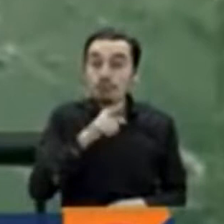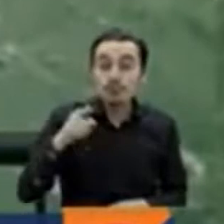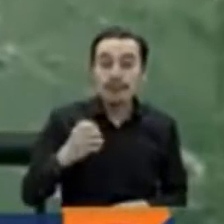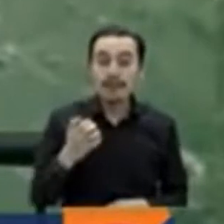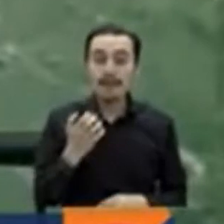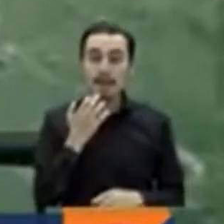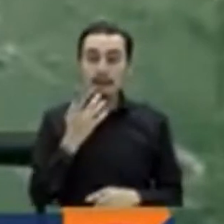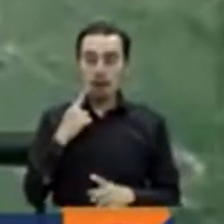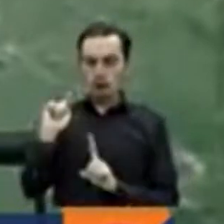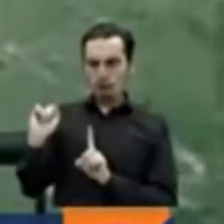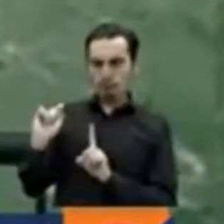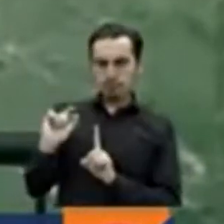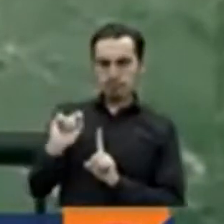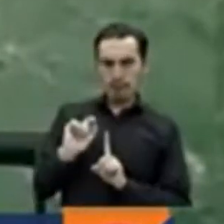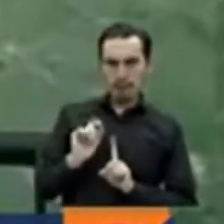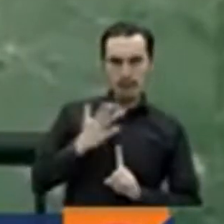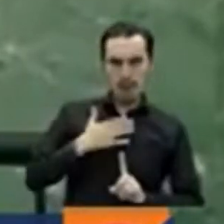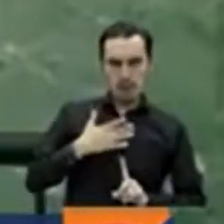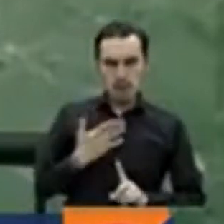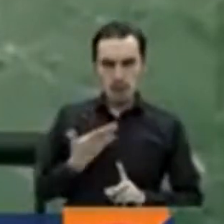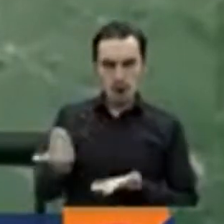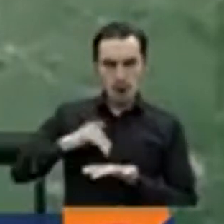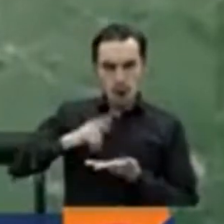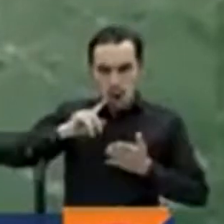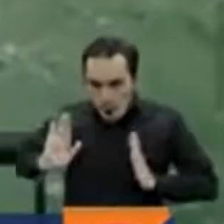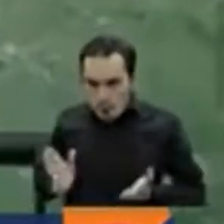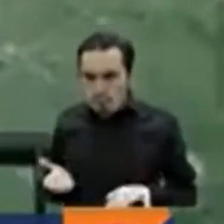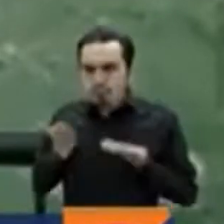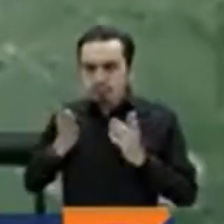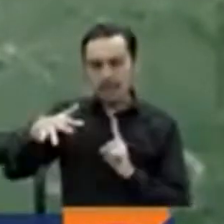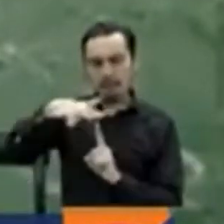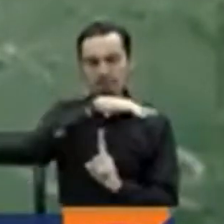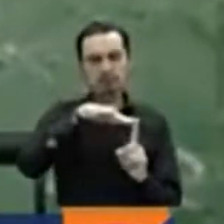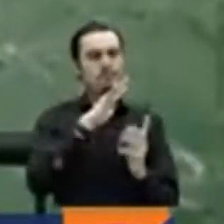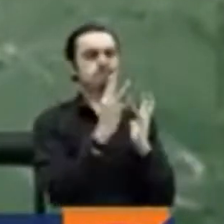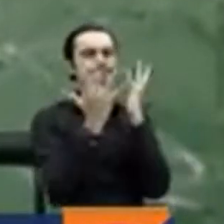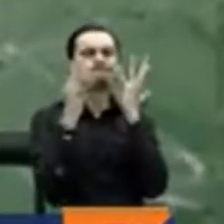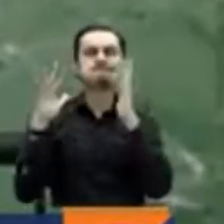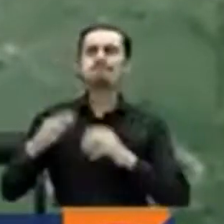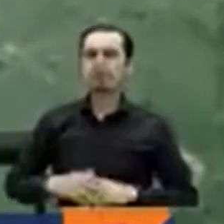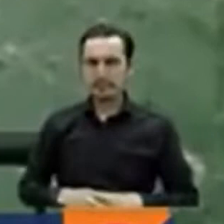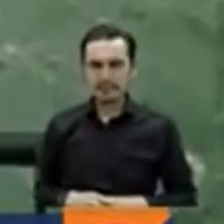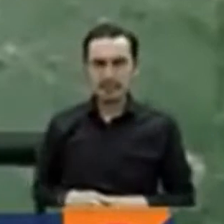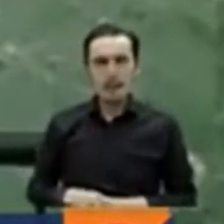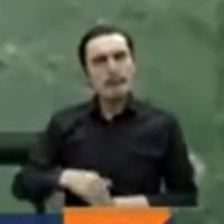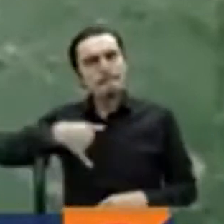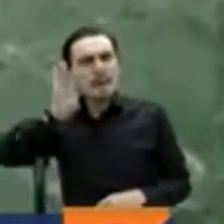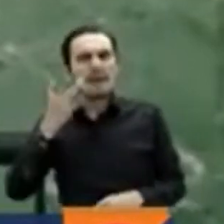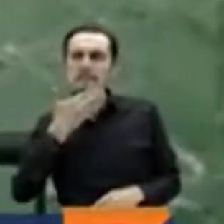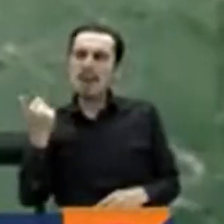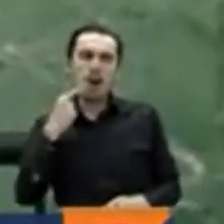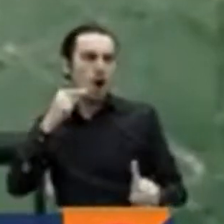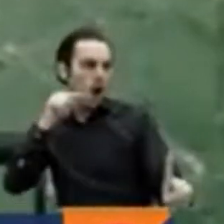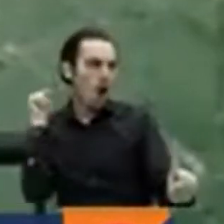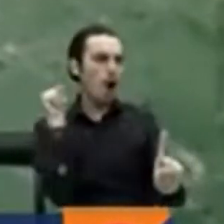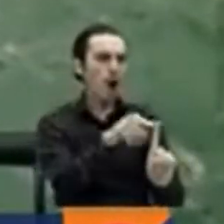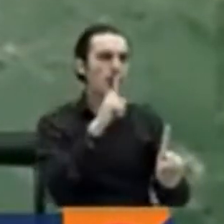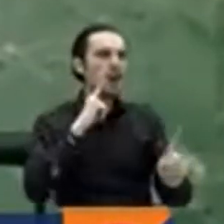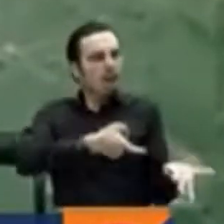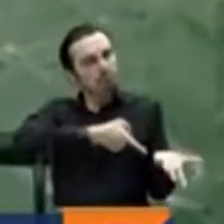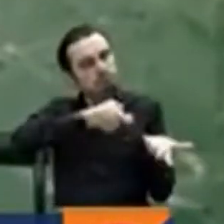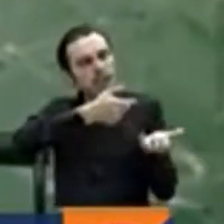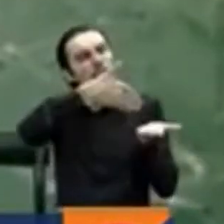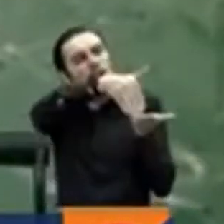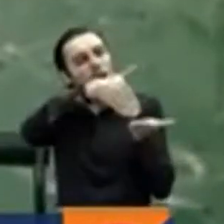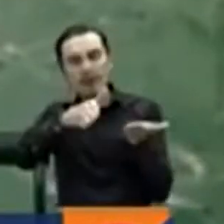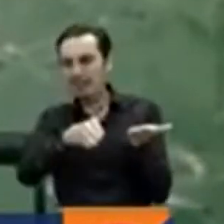para financiar el fondo de la revitalización de las selvas, si pesa más destinar el dinero a las armas